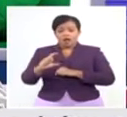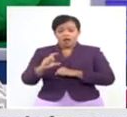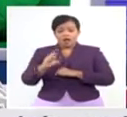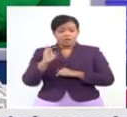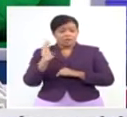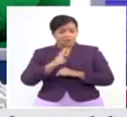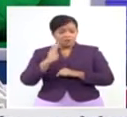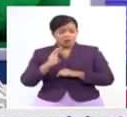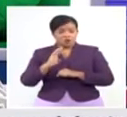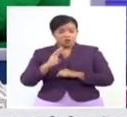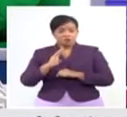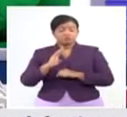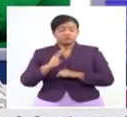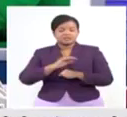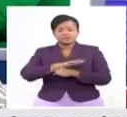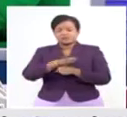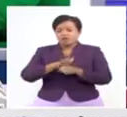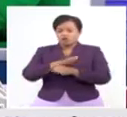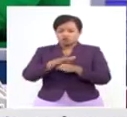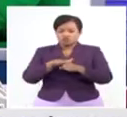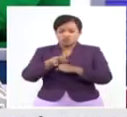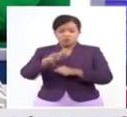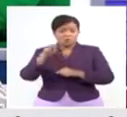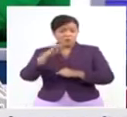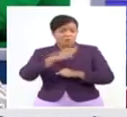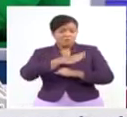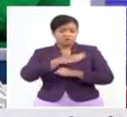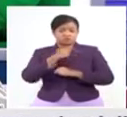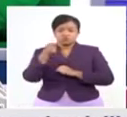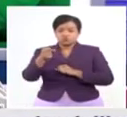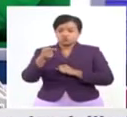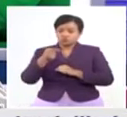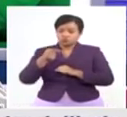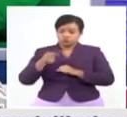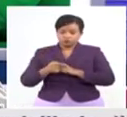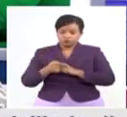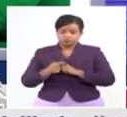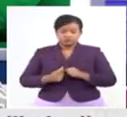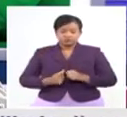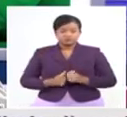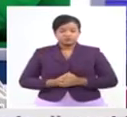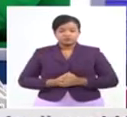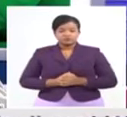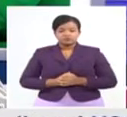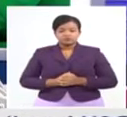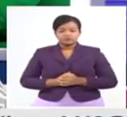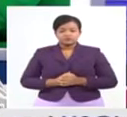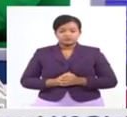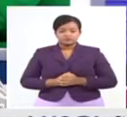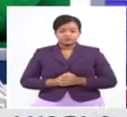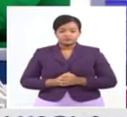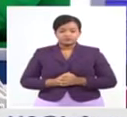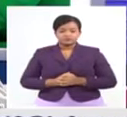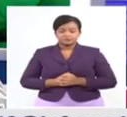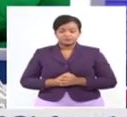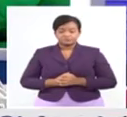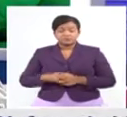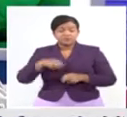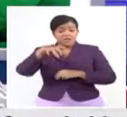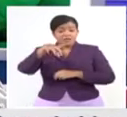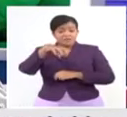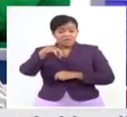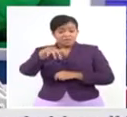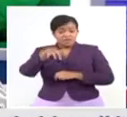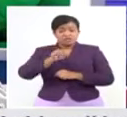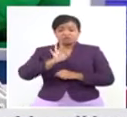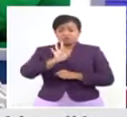las Lajas y Nueva Paz, un fallecido en cada uno de estos municipios. Pinar de Río son 8 las personas